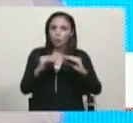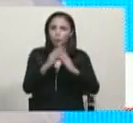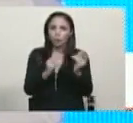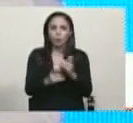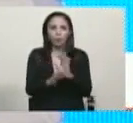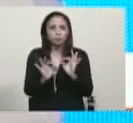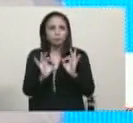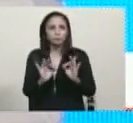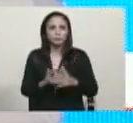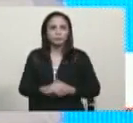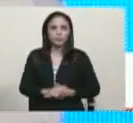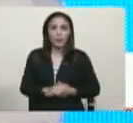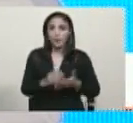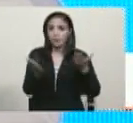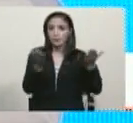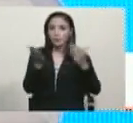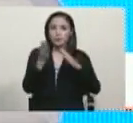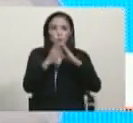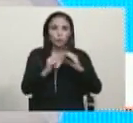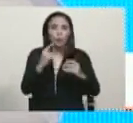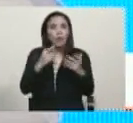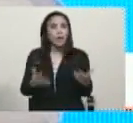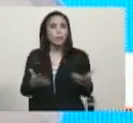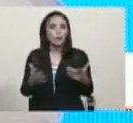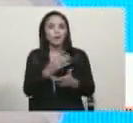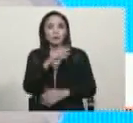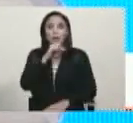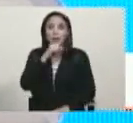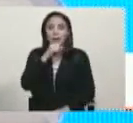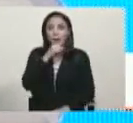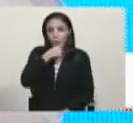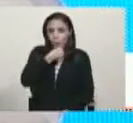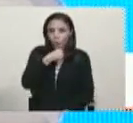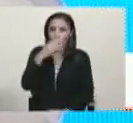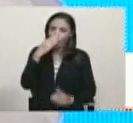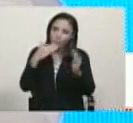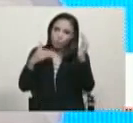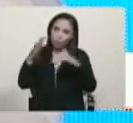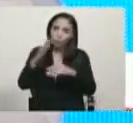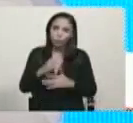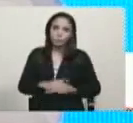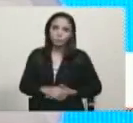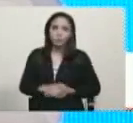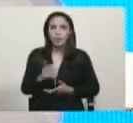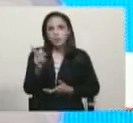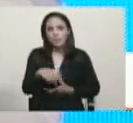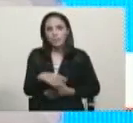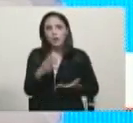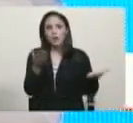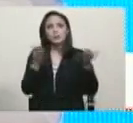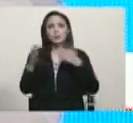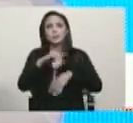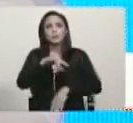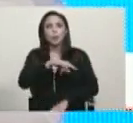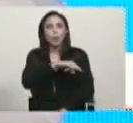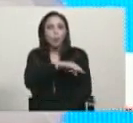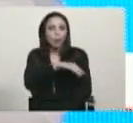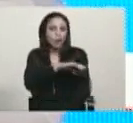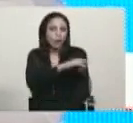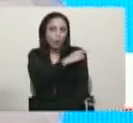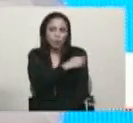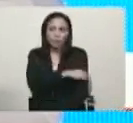integral del servicio de emergencia de adultos y del servicio autónomo del Hospital Universitario de